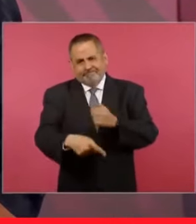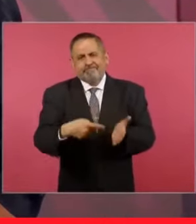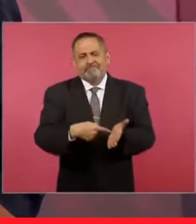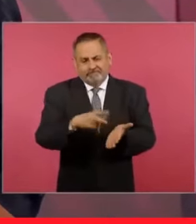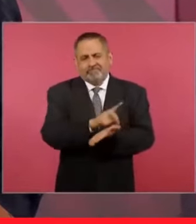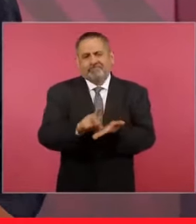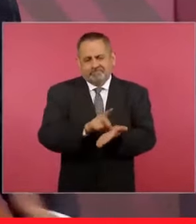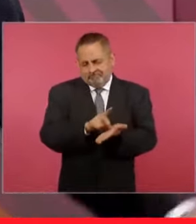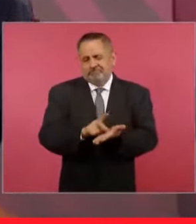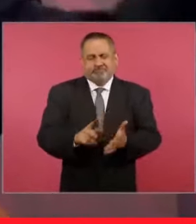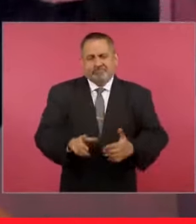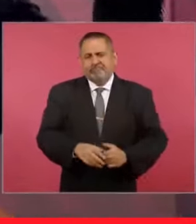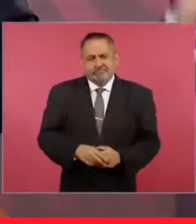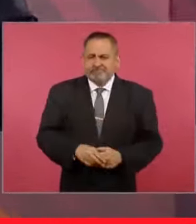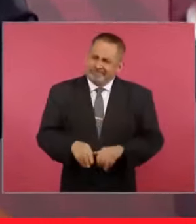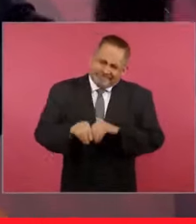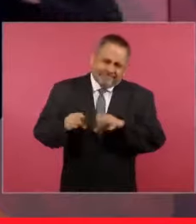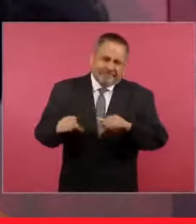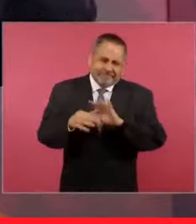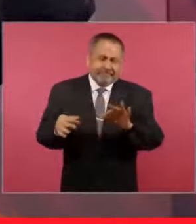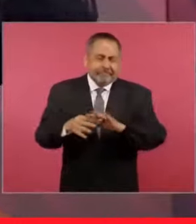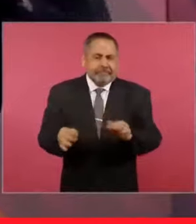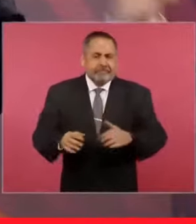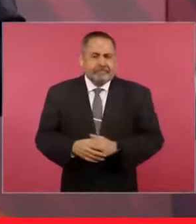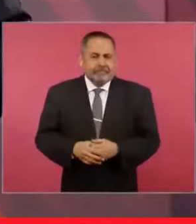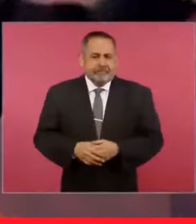drogas ganarle a